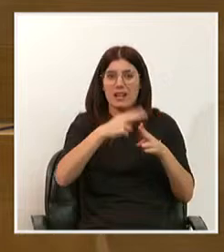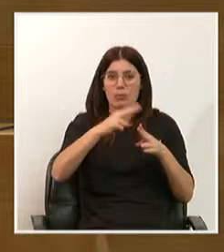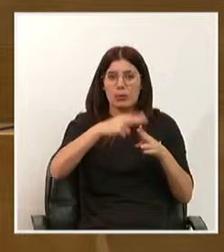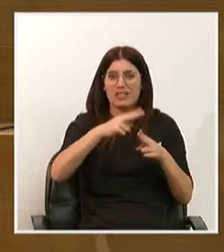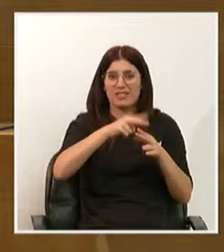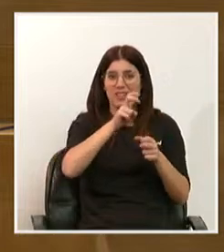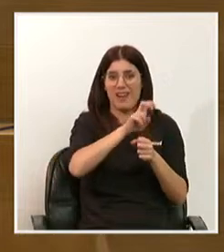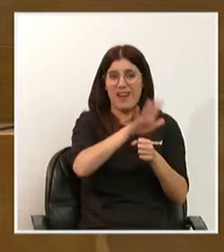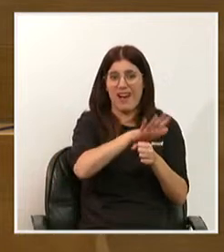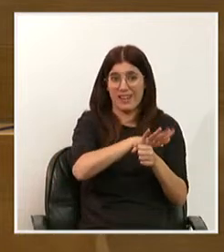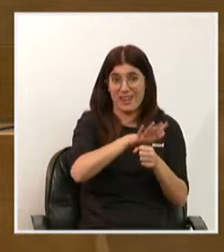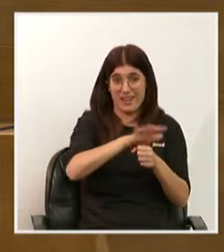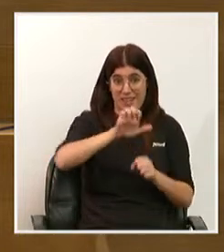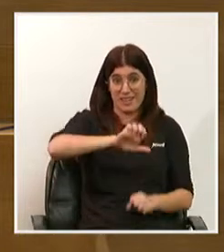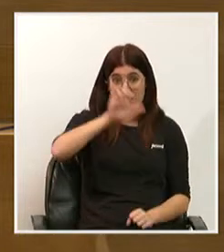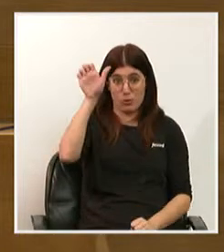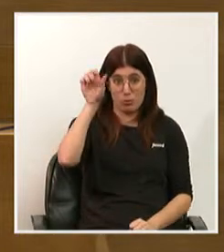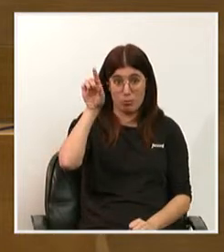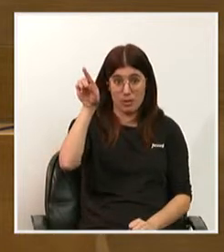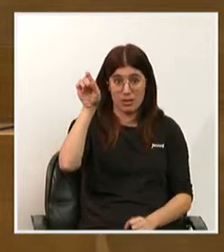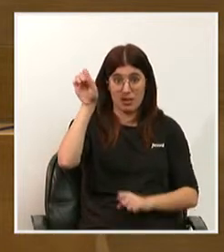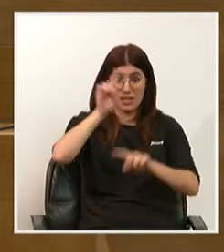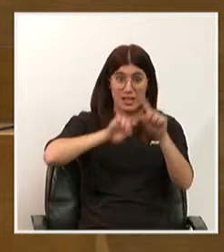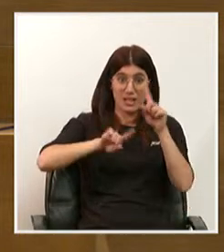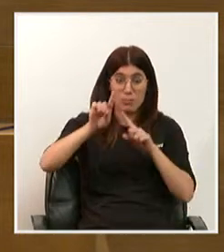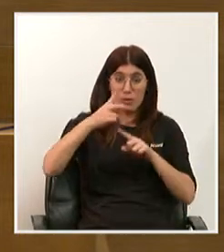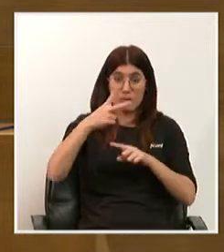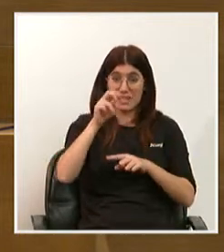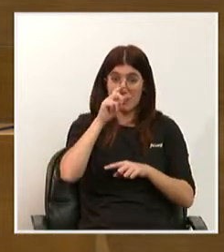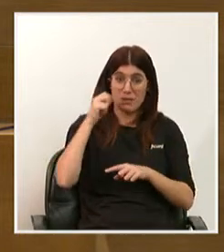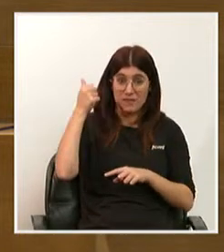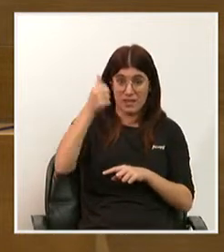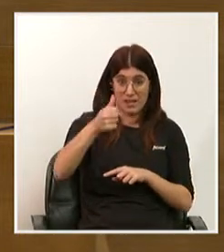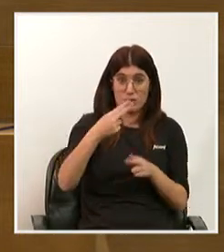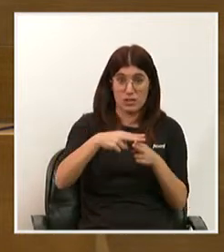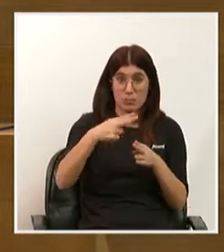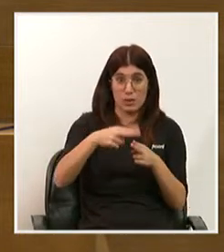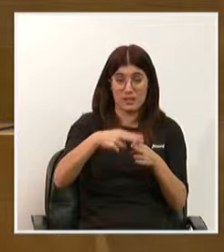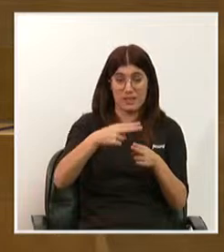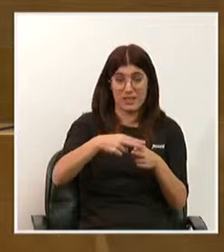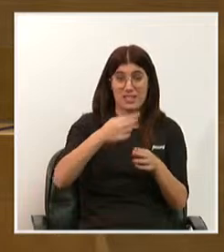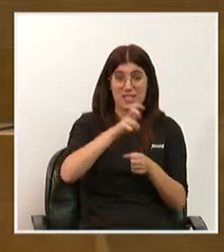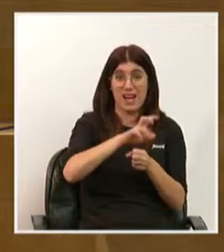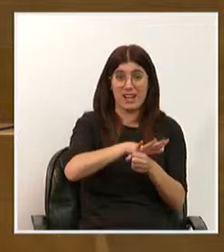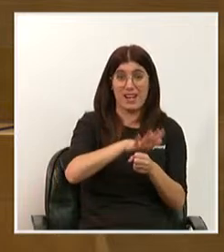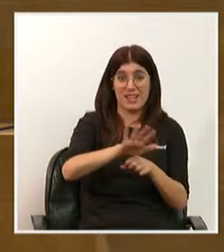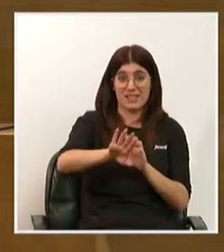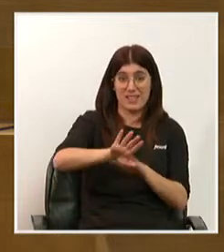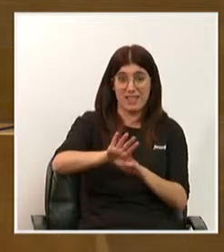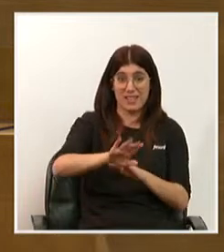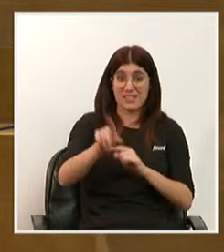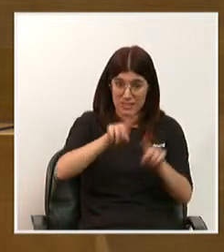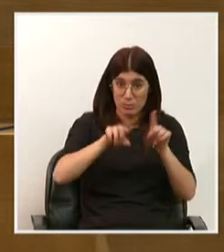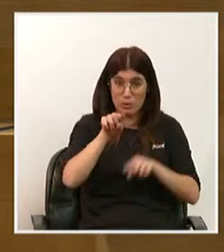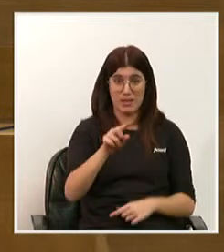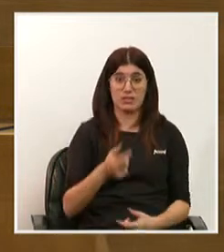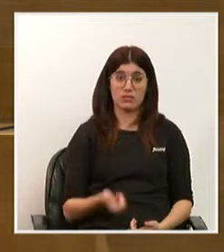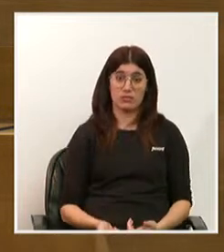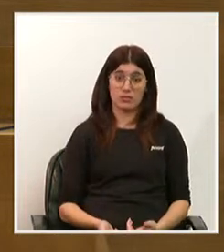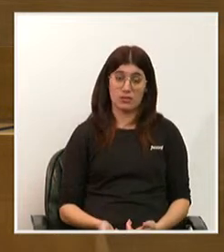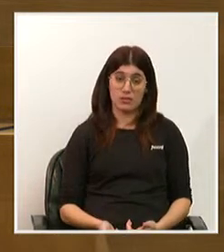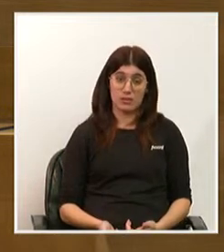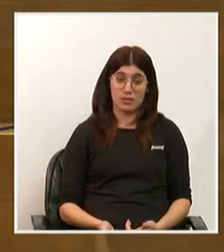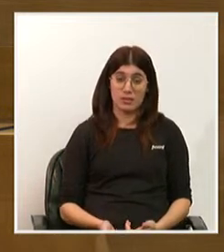común europea Es que llevamos 20 años de políticas agrarias de derechas sea el marco el